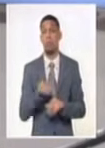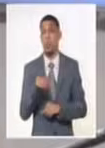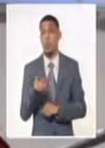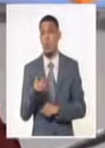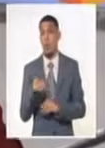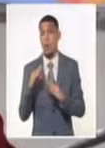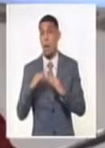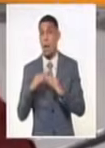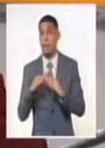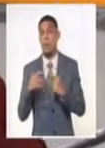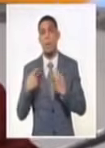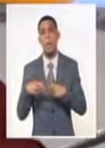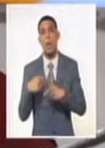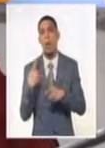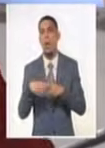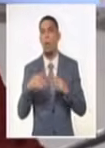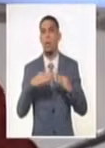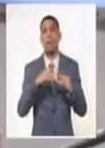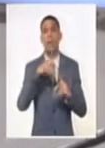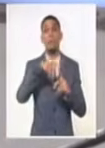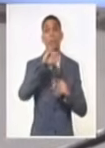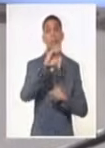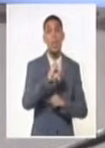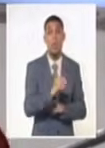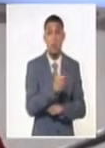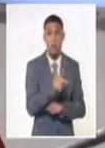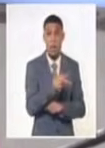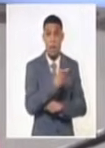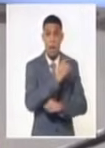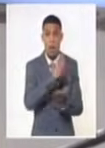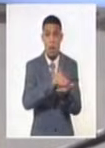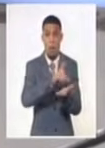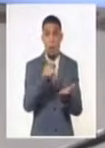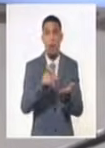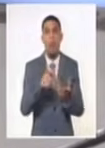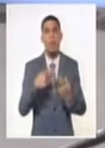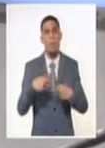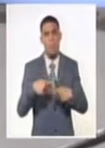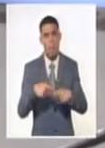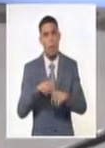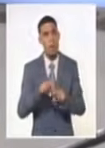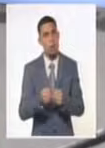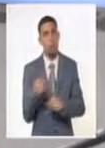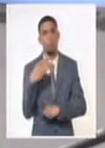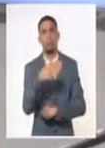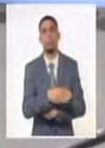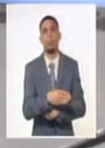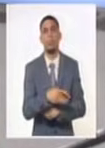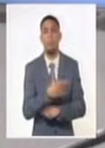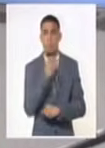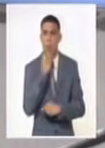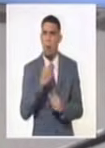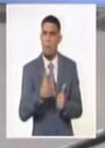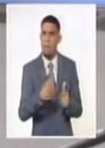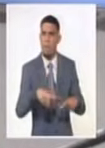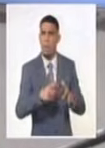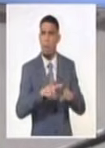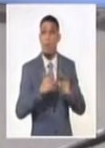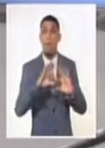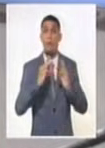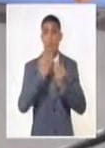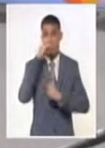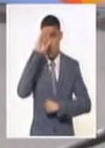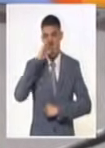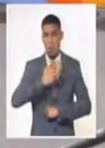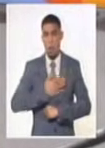del tío que vive más cerca del pre que está... Y esa es una solución válida y es lícita, porque además la familia cubana sabe